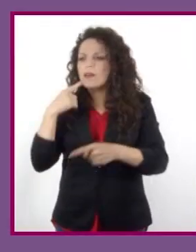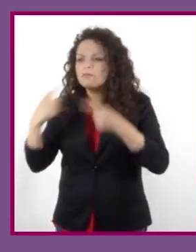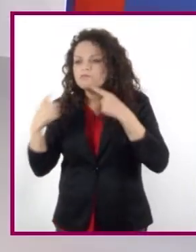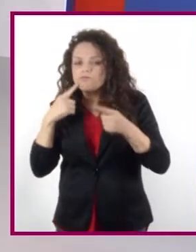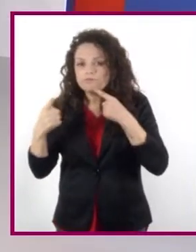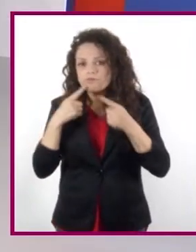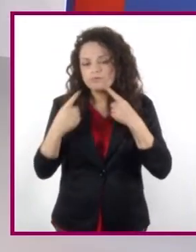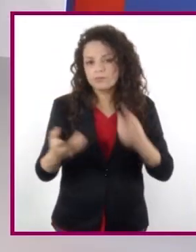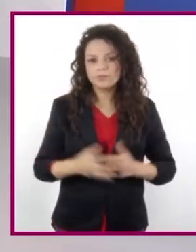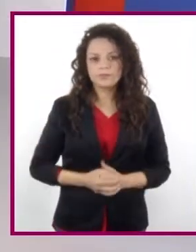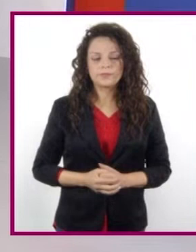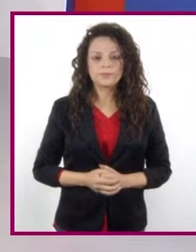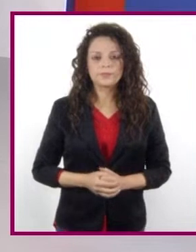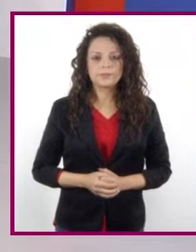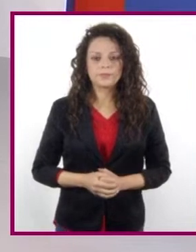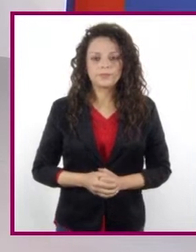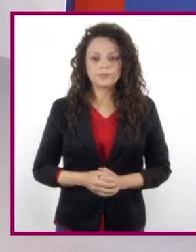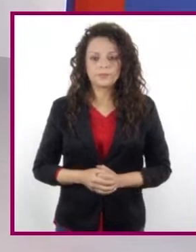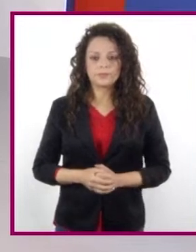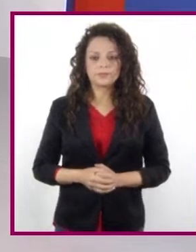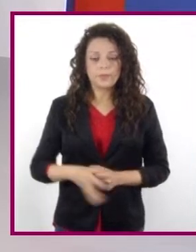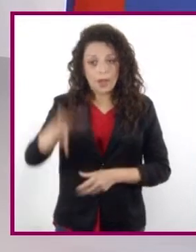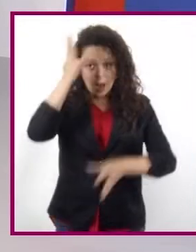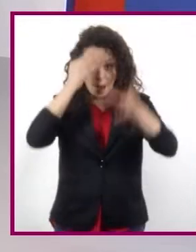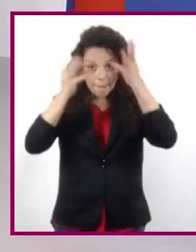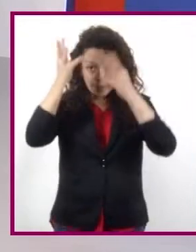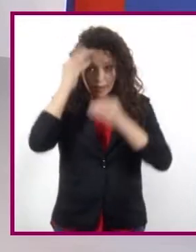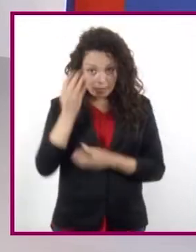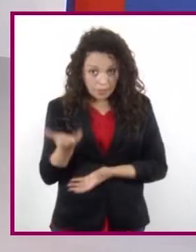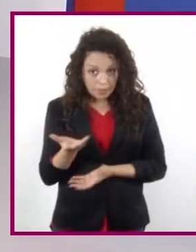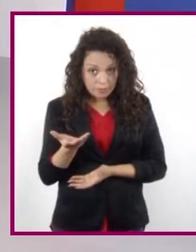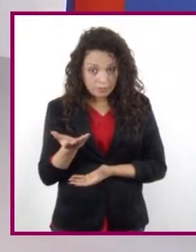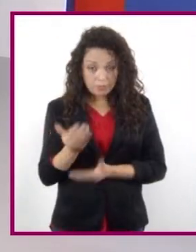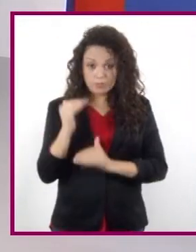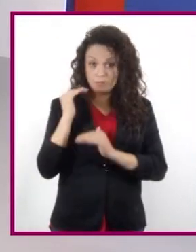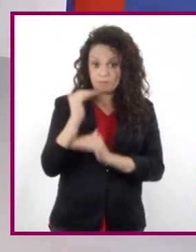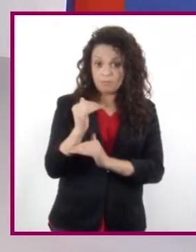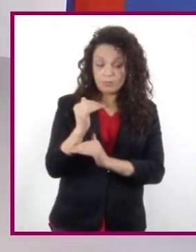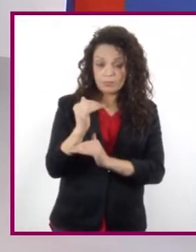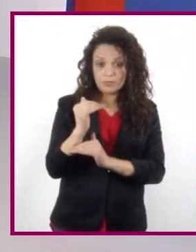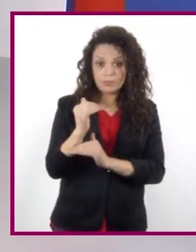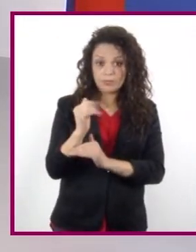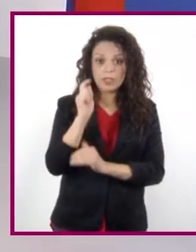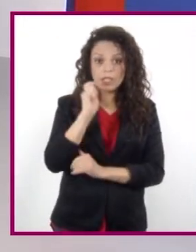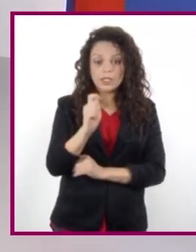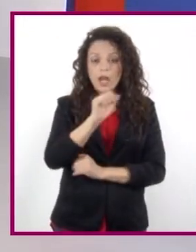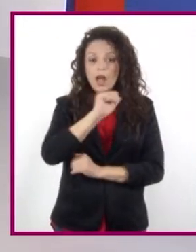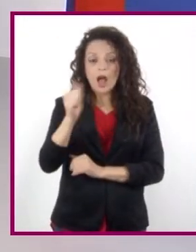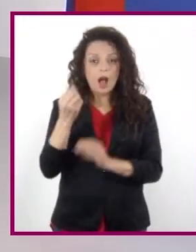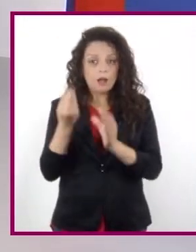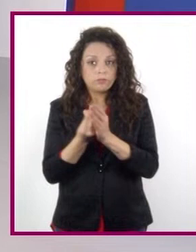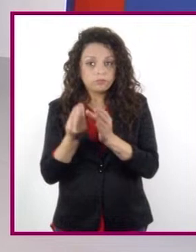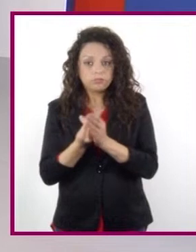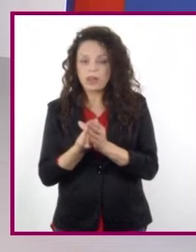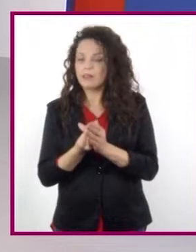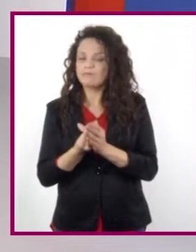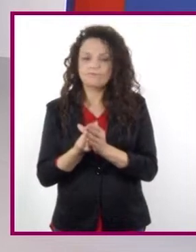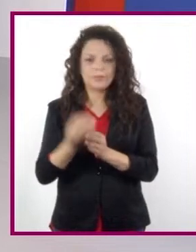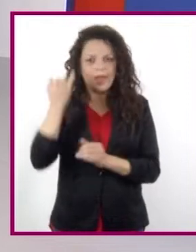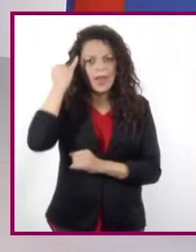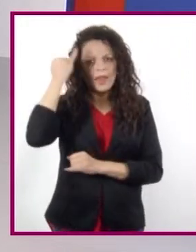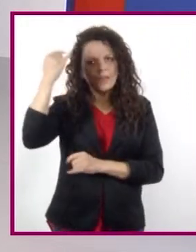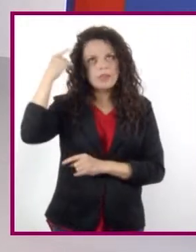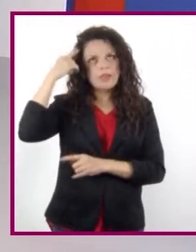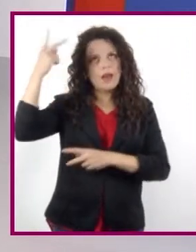cercanas. El proceso de aprendizaje no se limita al tiempo de clase. Las ideas les rondarán todo